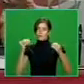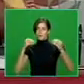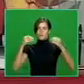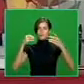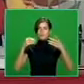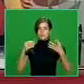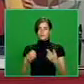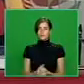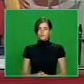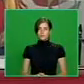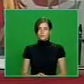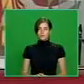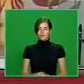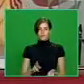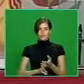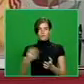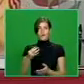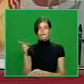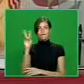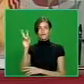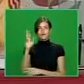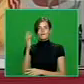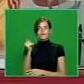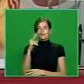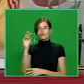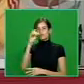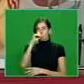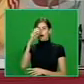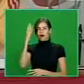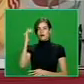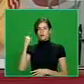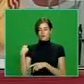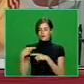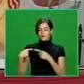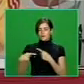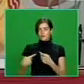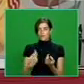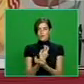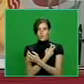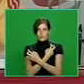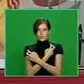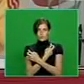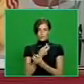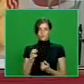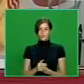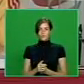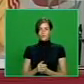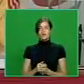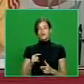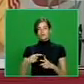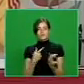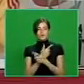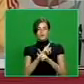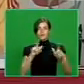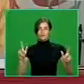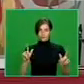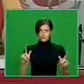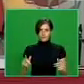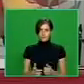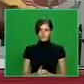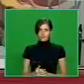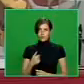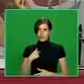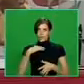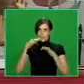acumulando realmente Venezuela tuvo hace 200 años una generación virtuosa bueno hicieron la libertad yo le